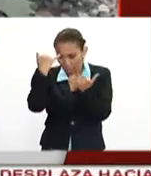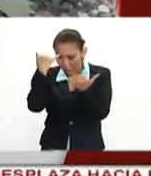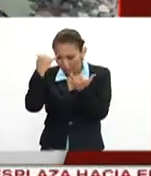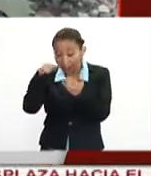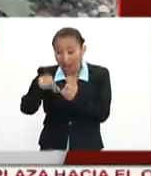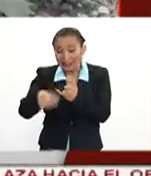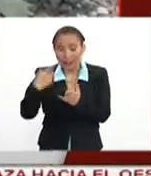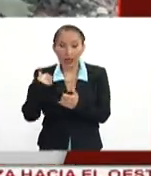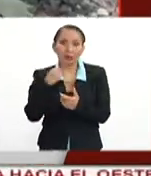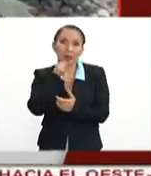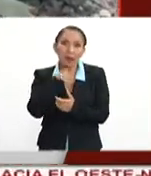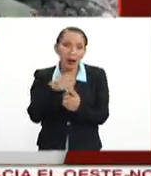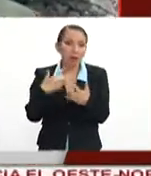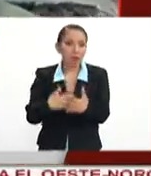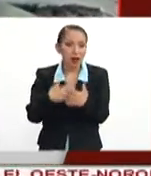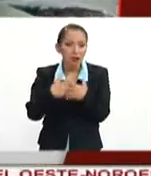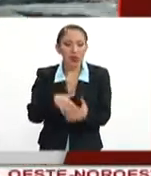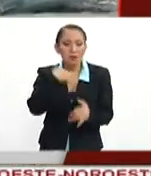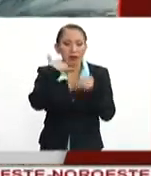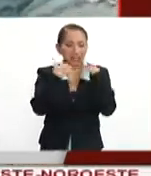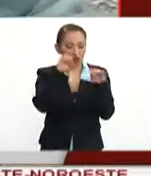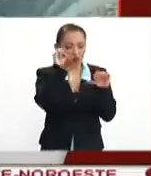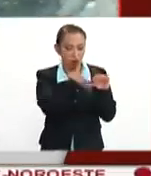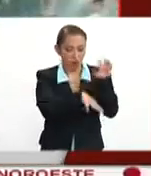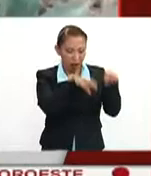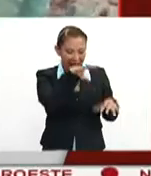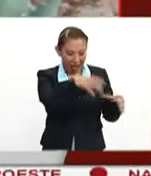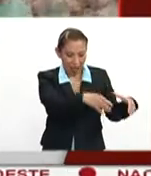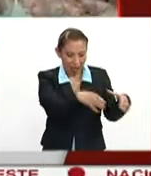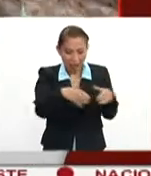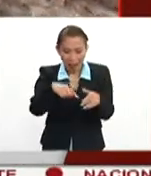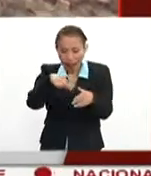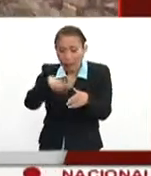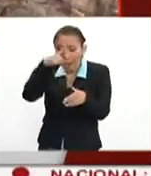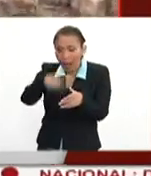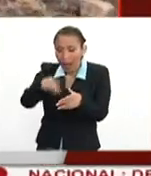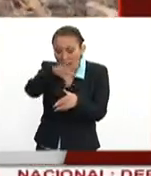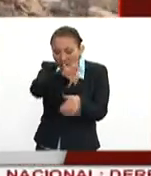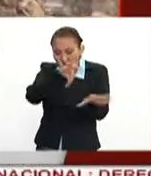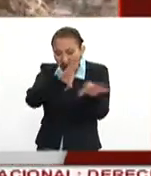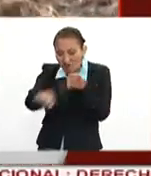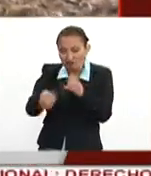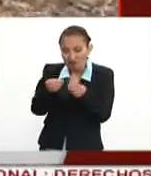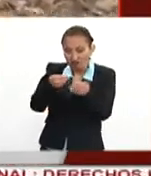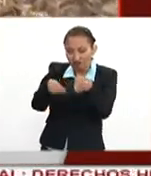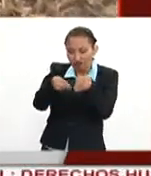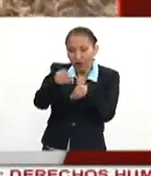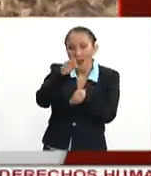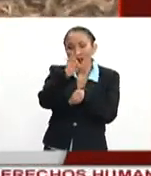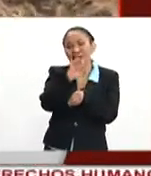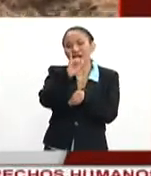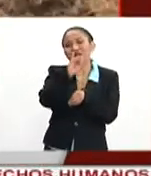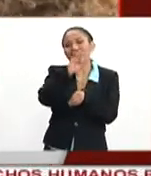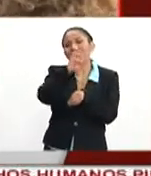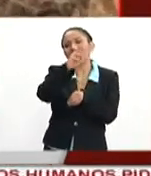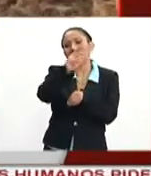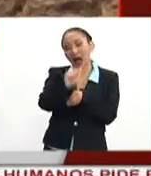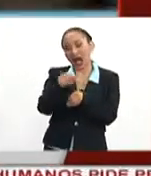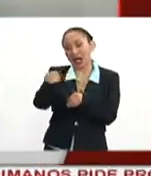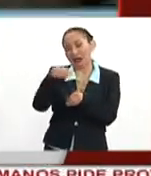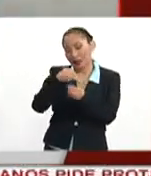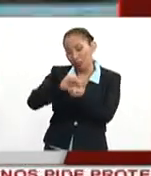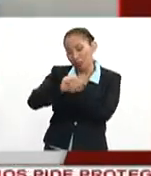de nuestros procesos también tenemos desperdicios para obtener esta fibra útil y pues desarrollamos